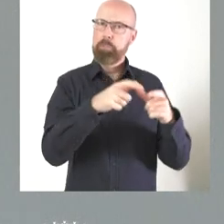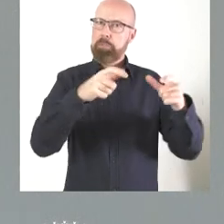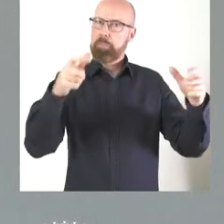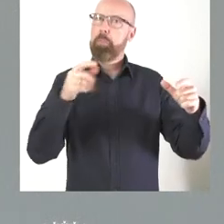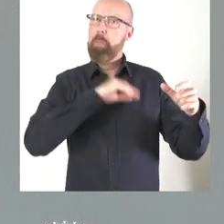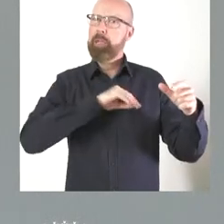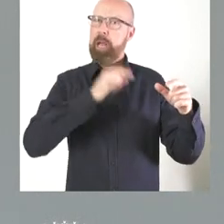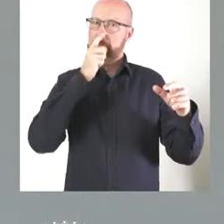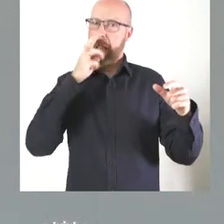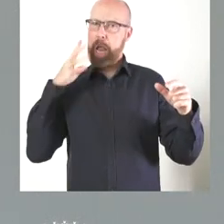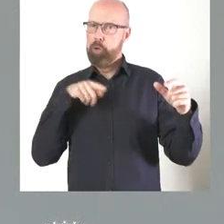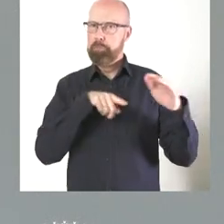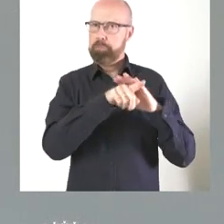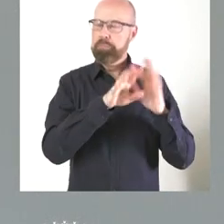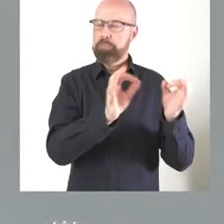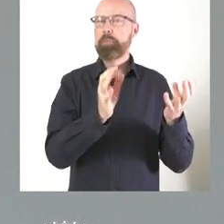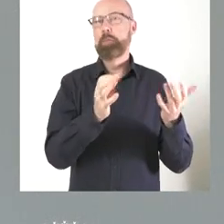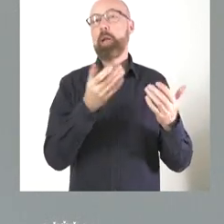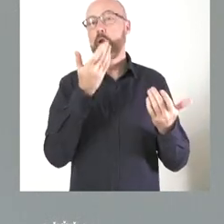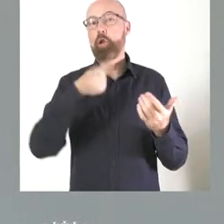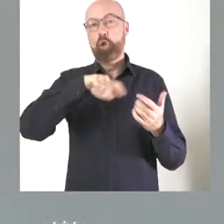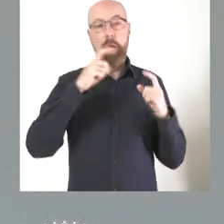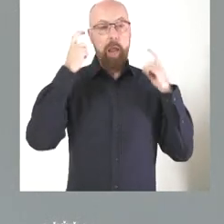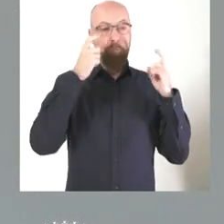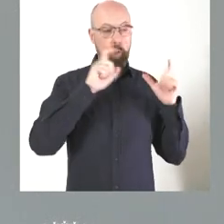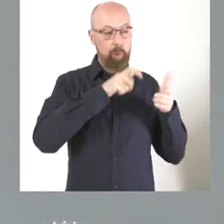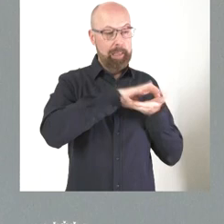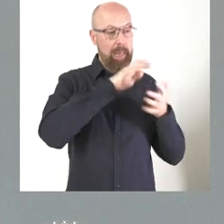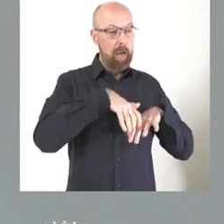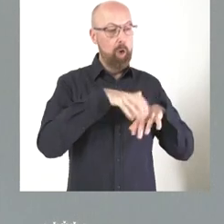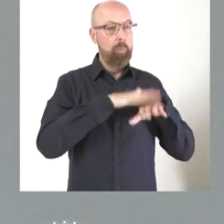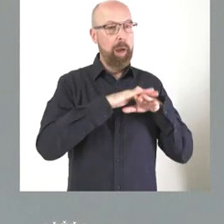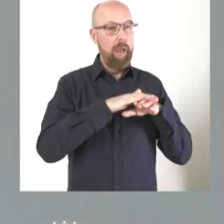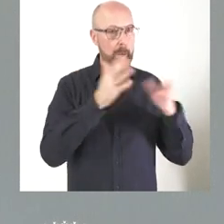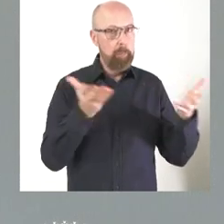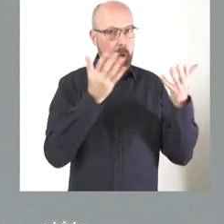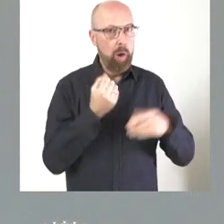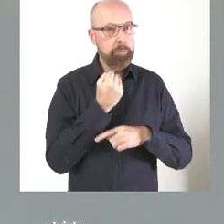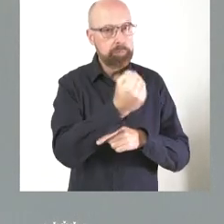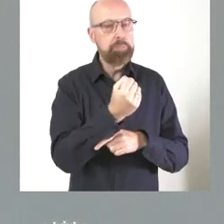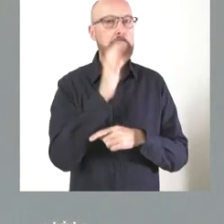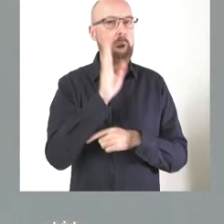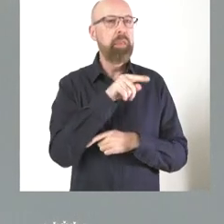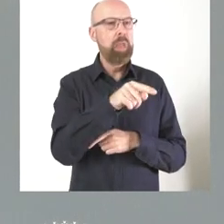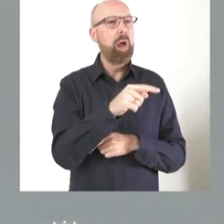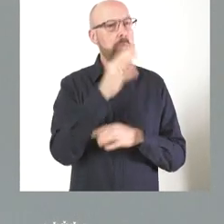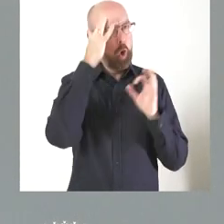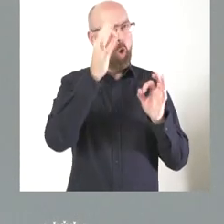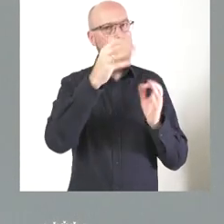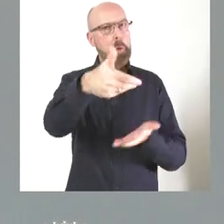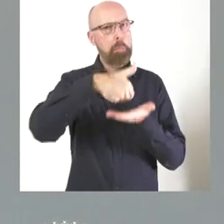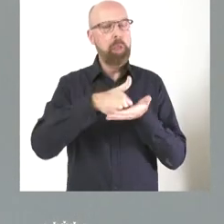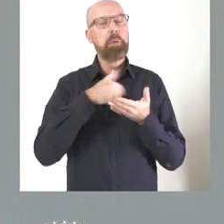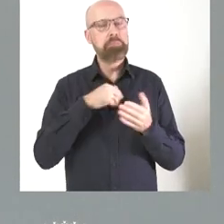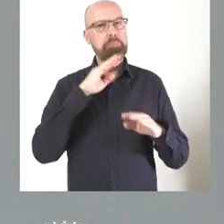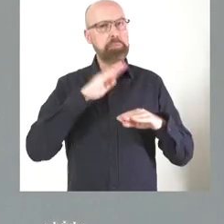de Castilla y león de mejorar la prestación en el ámbito educativo pues parecía razonable asistir a esa petición de demanda esto